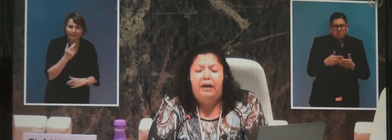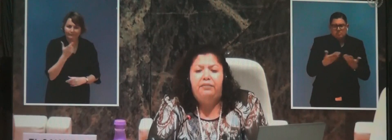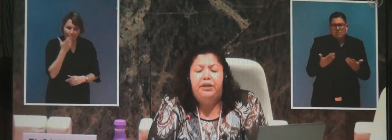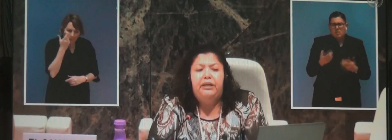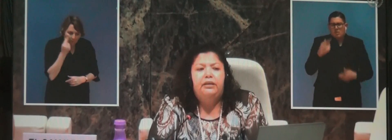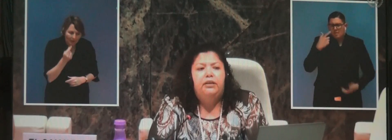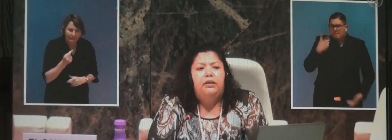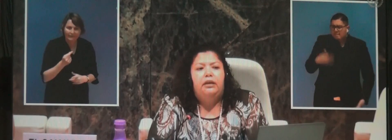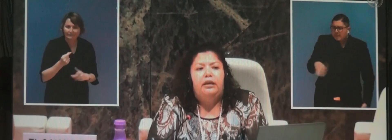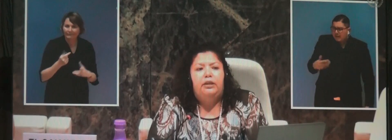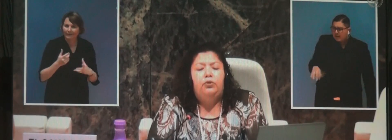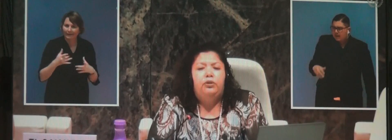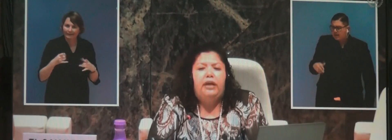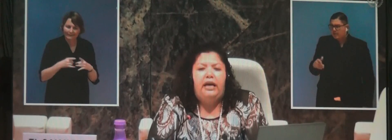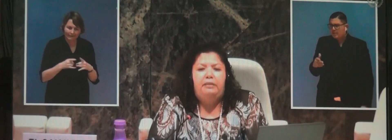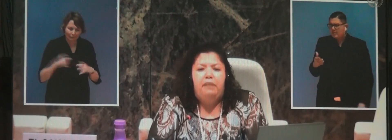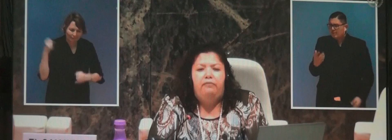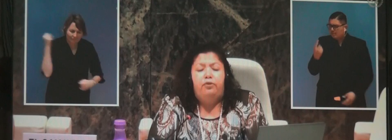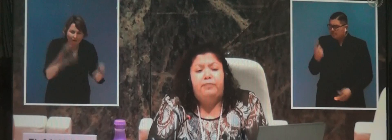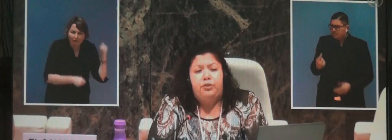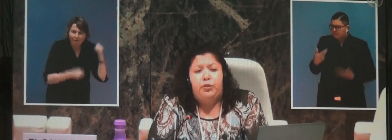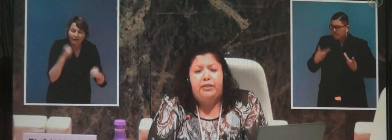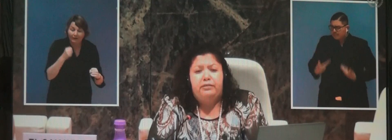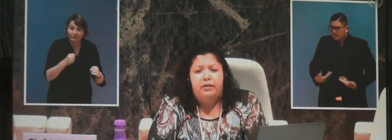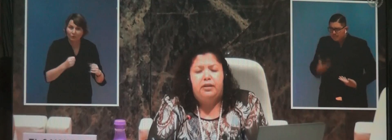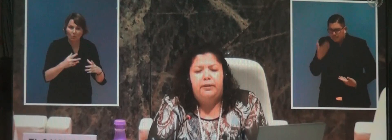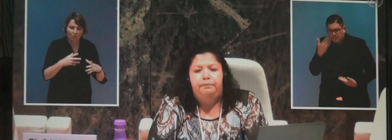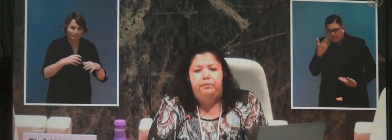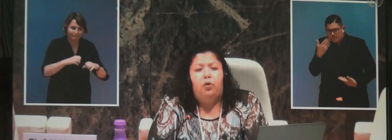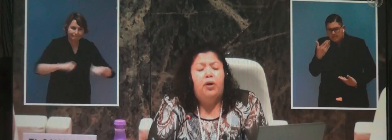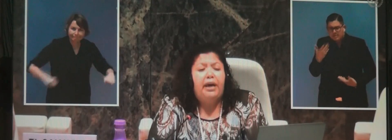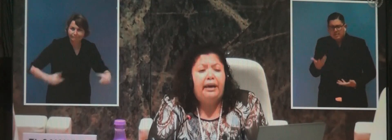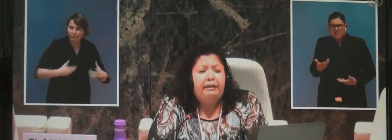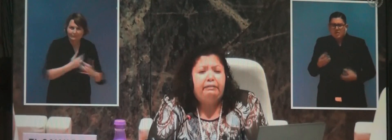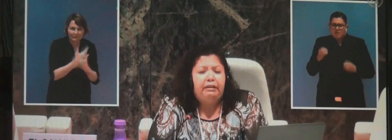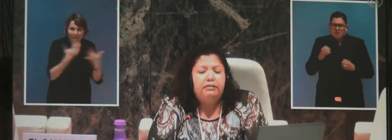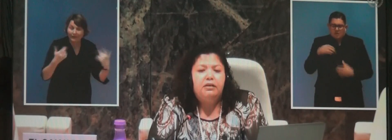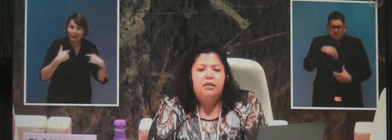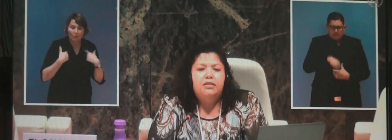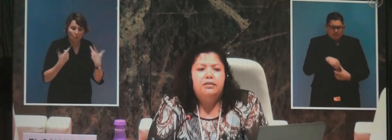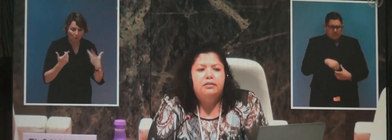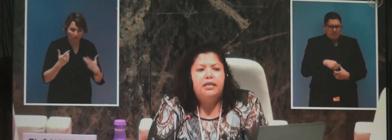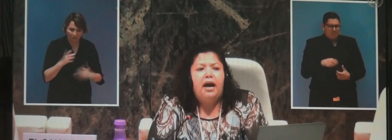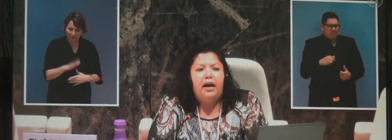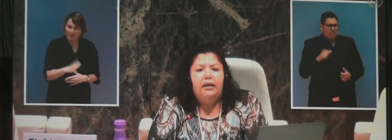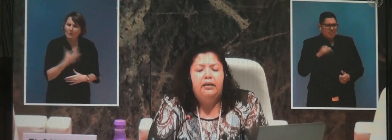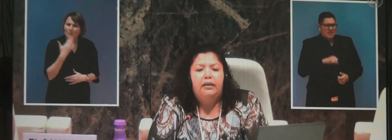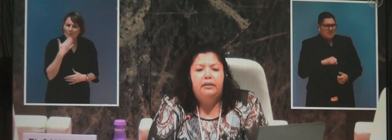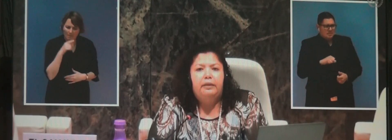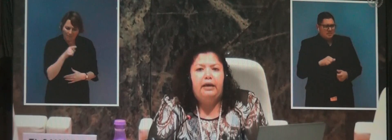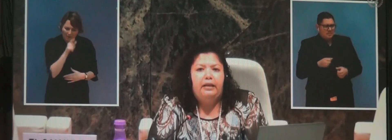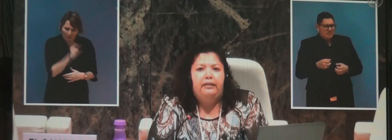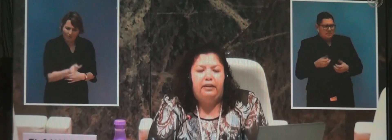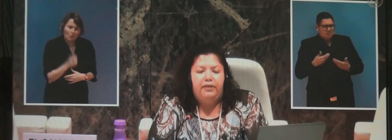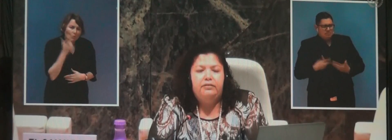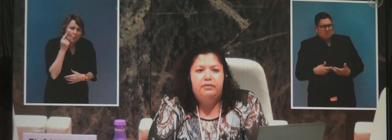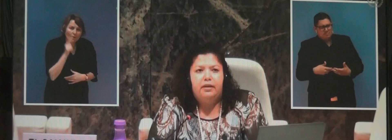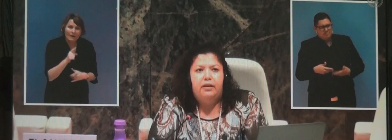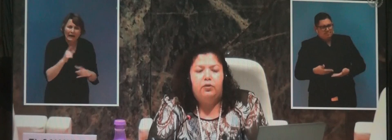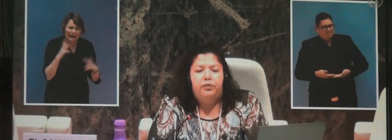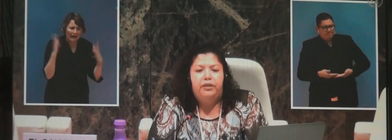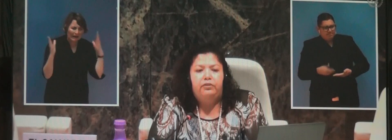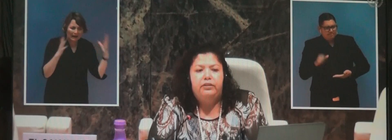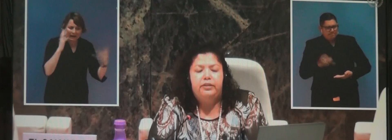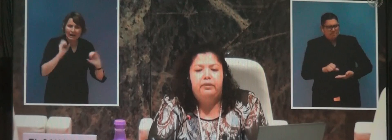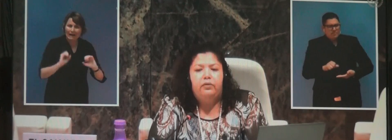la madre, donde hay malformaciones congénitas. Sí hay, a través